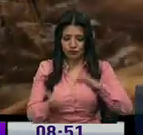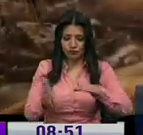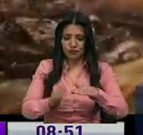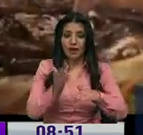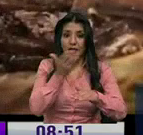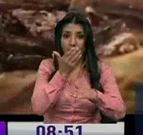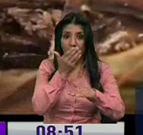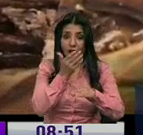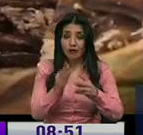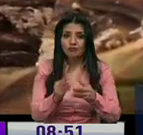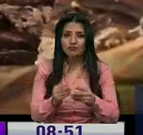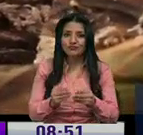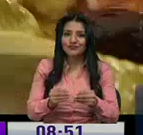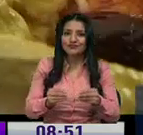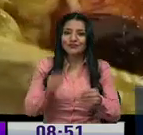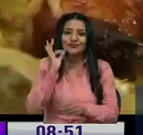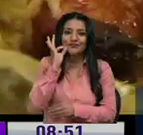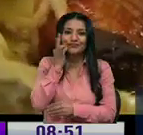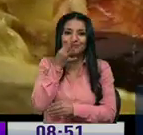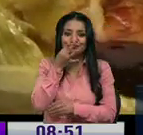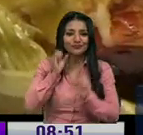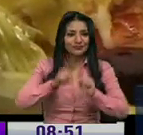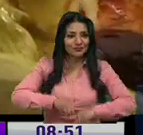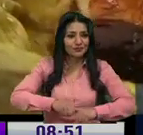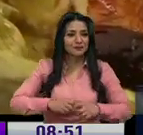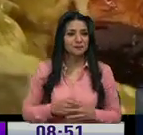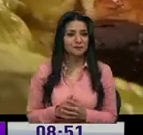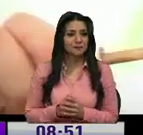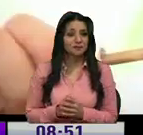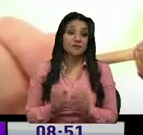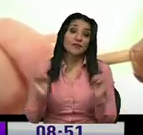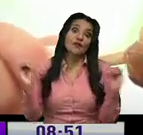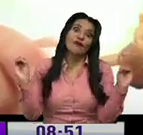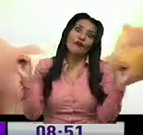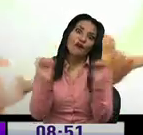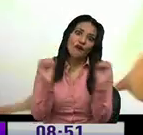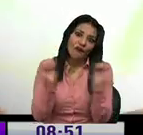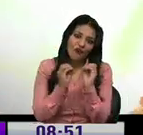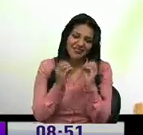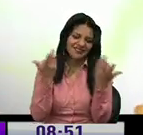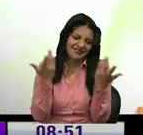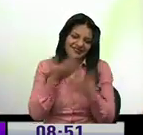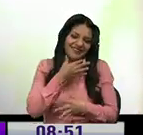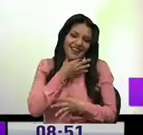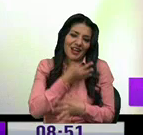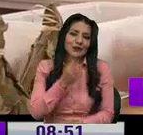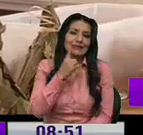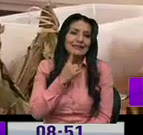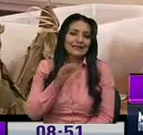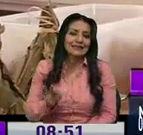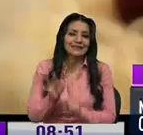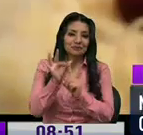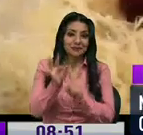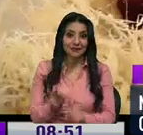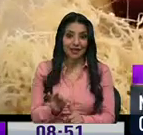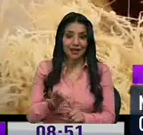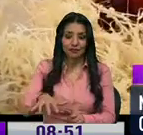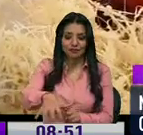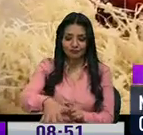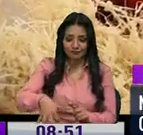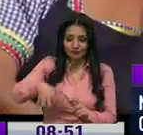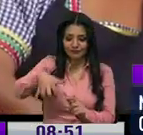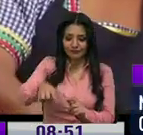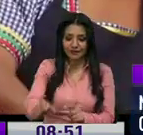la hoja salga su sabor. Para los más arriesgados a disfrutar los particulares sabores que da la tierra, están